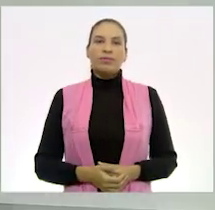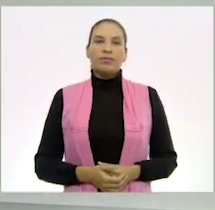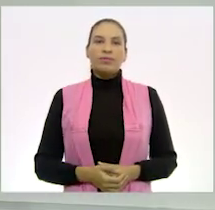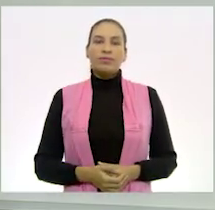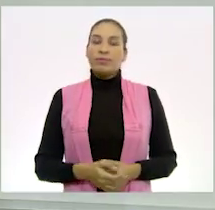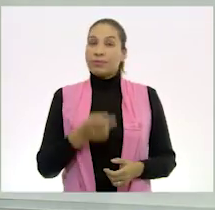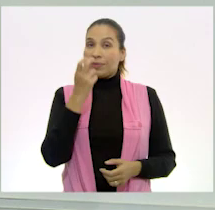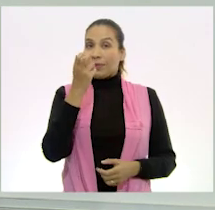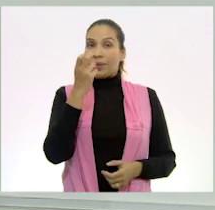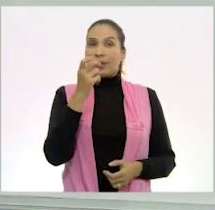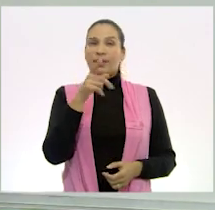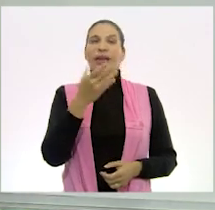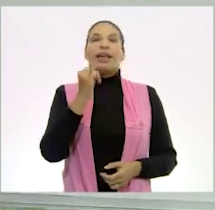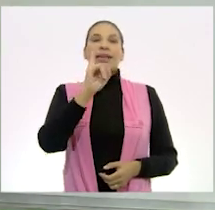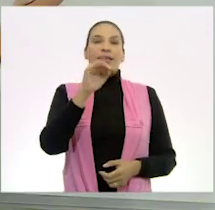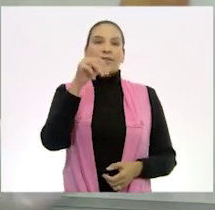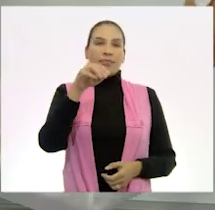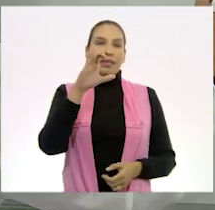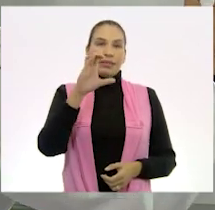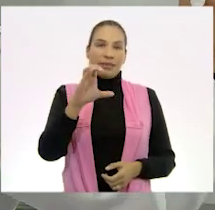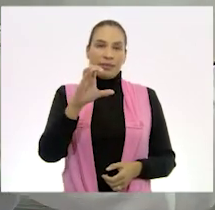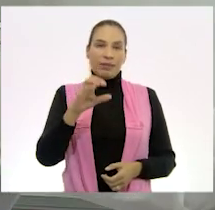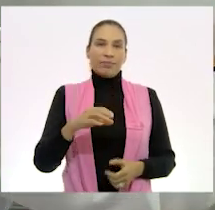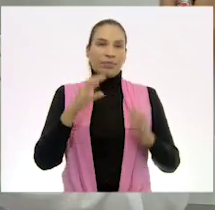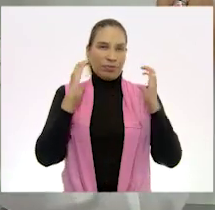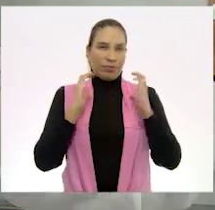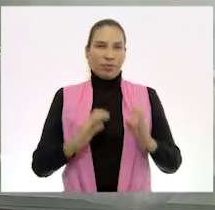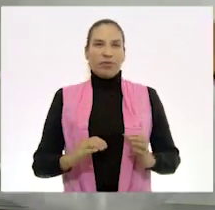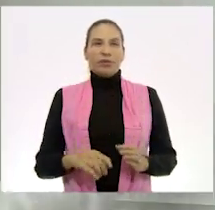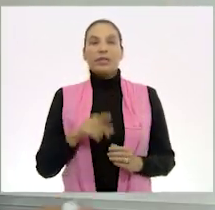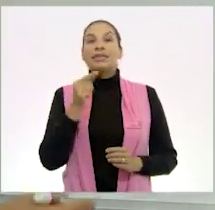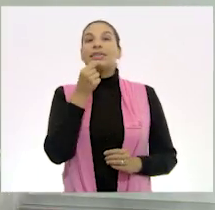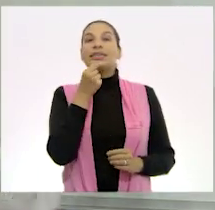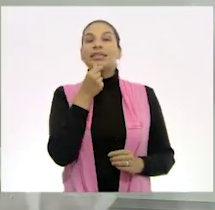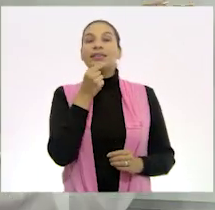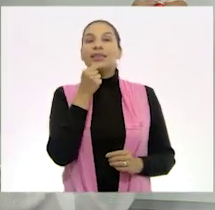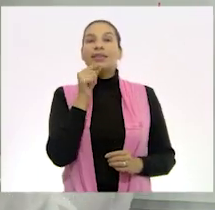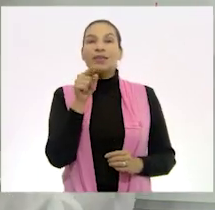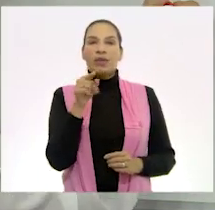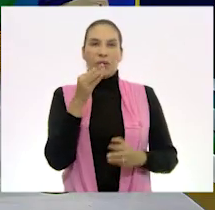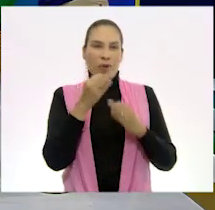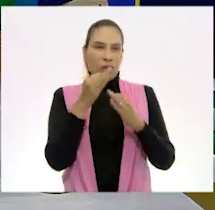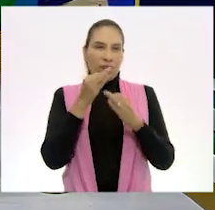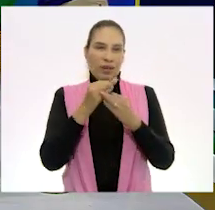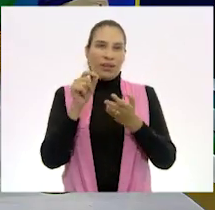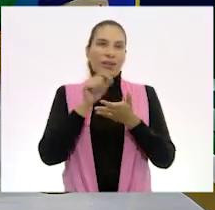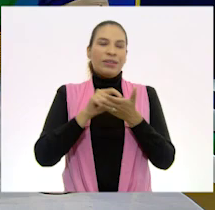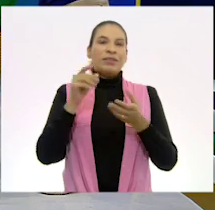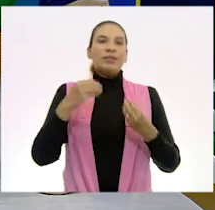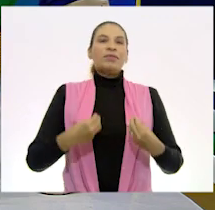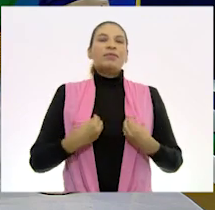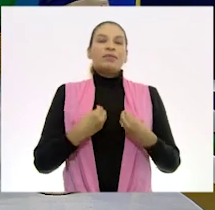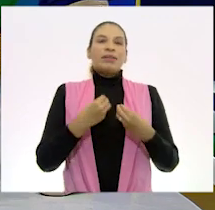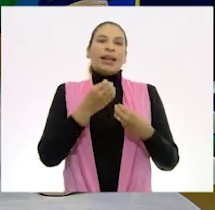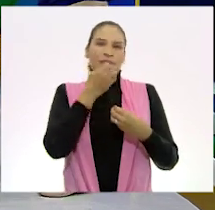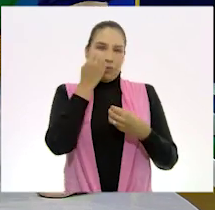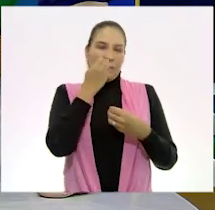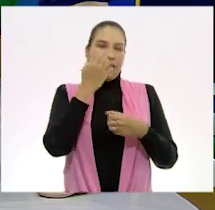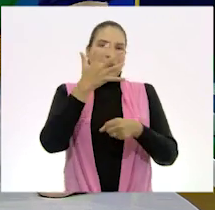22.9. Este es el índice de masa corporal. El niño que nos escribió iba en quinto